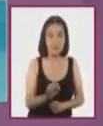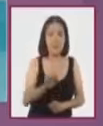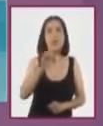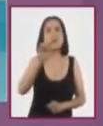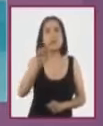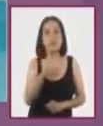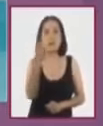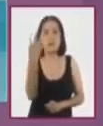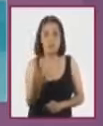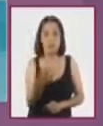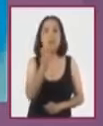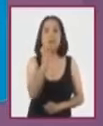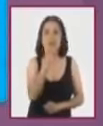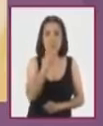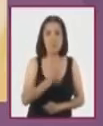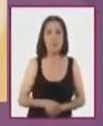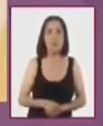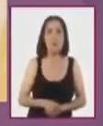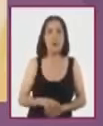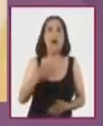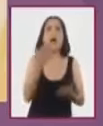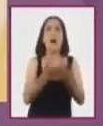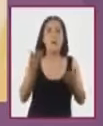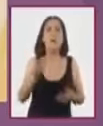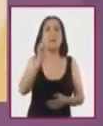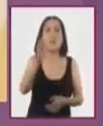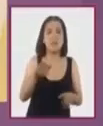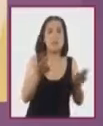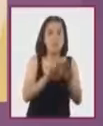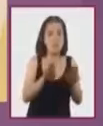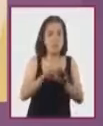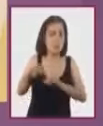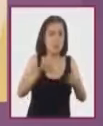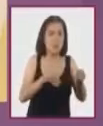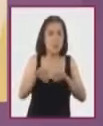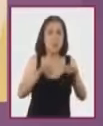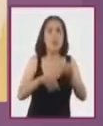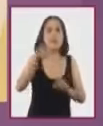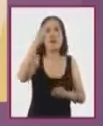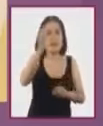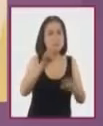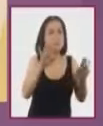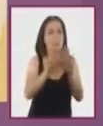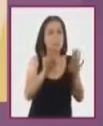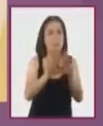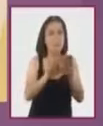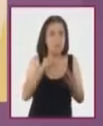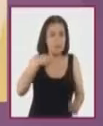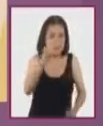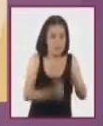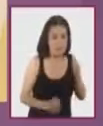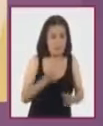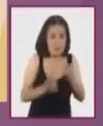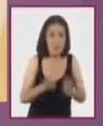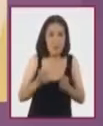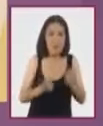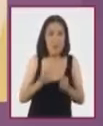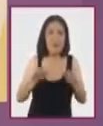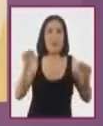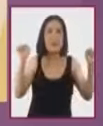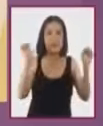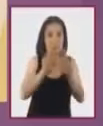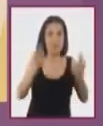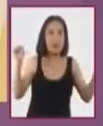etc. Ahora bien, se llama velocidad de un movimiento a la relación que existe entre el desplazamiento, indicando